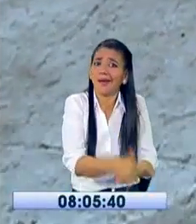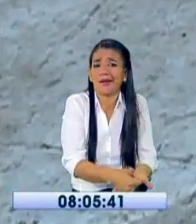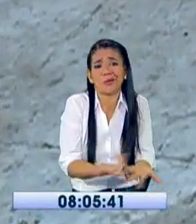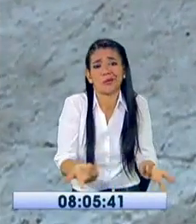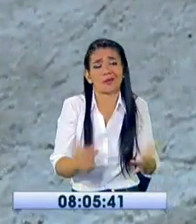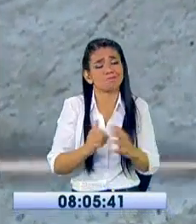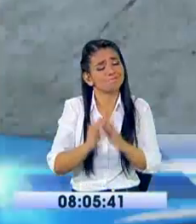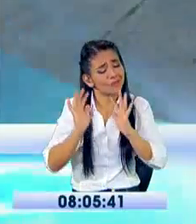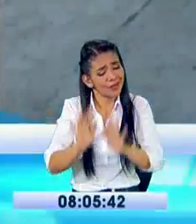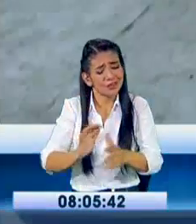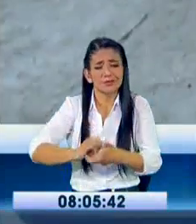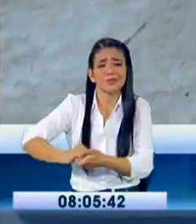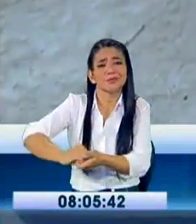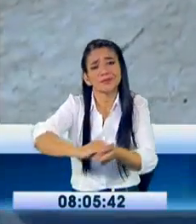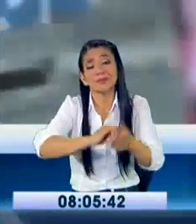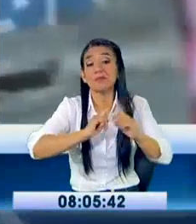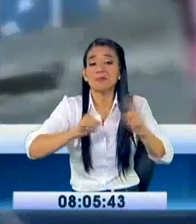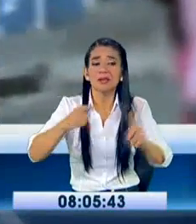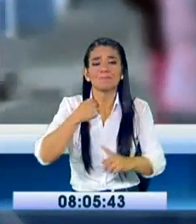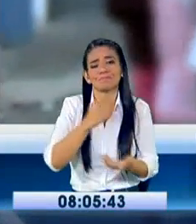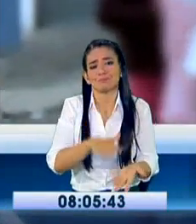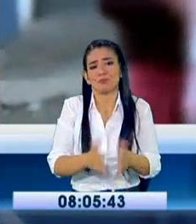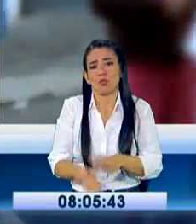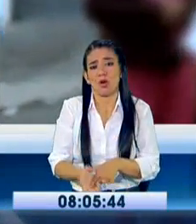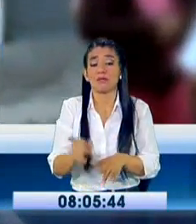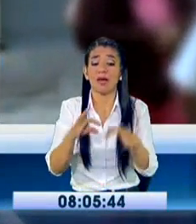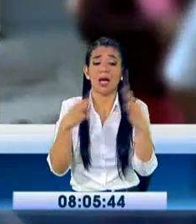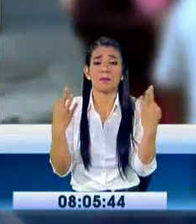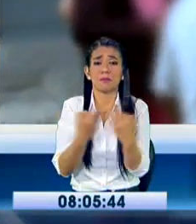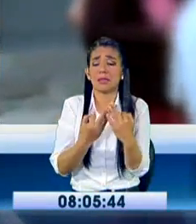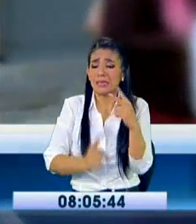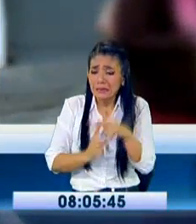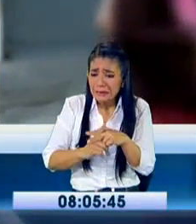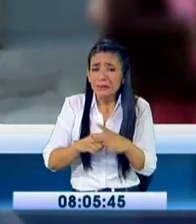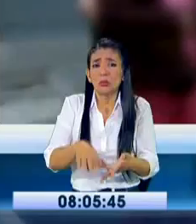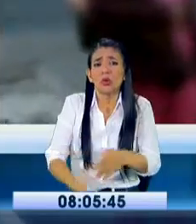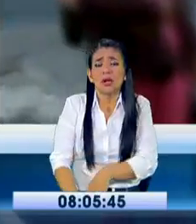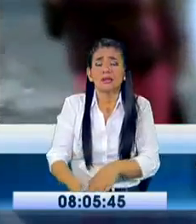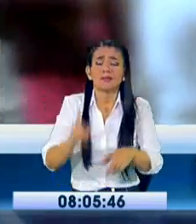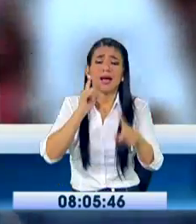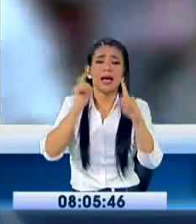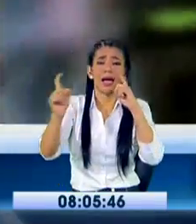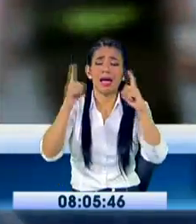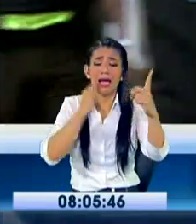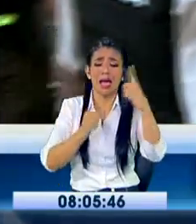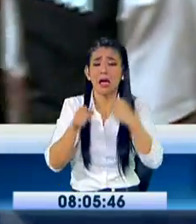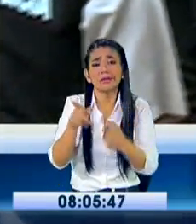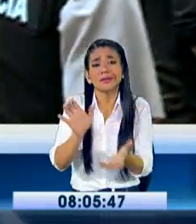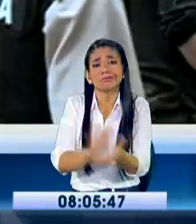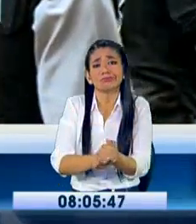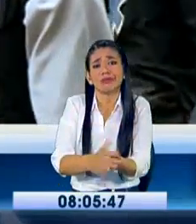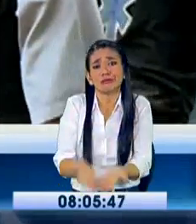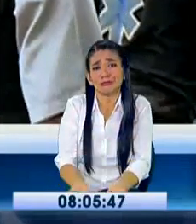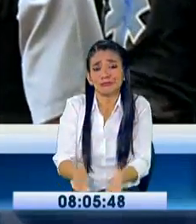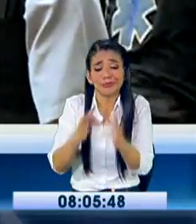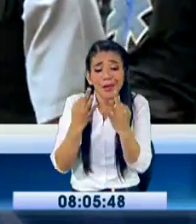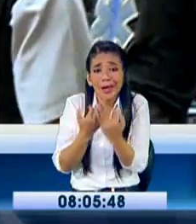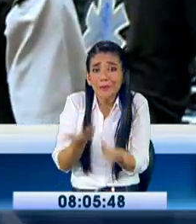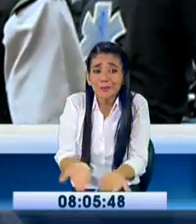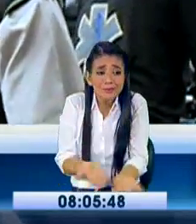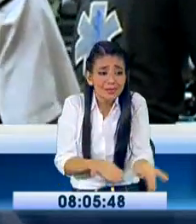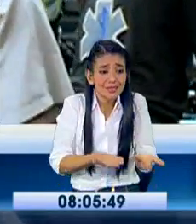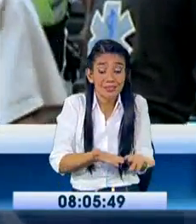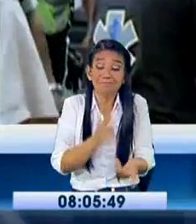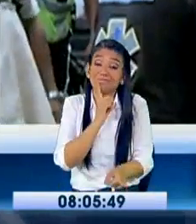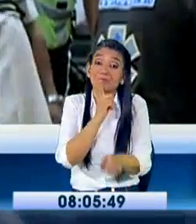Vamos a cambiar de tema, amigos televidentes. En Santa Elena se reanudó la audiencia en el caso Sharon. Entre las novedades está, por ejemplo, la